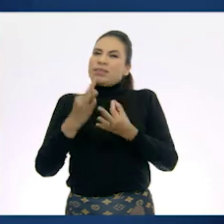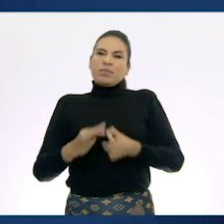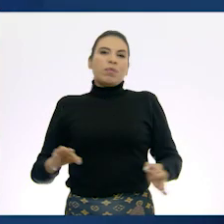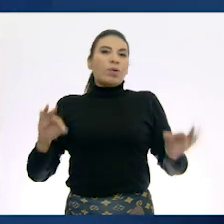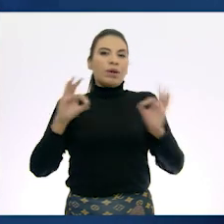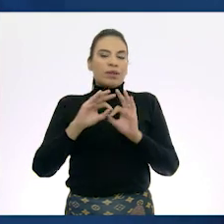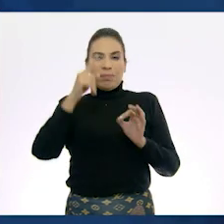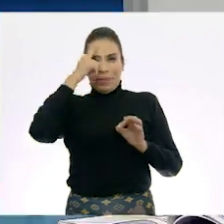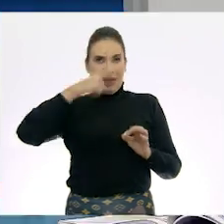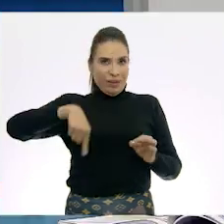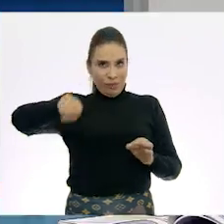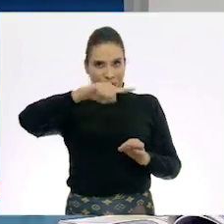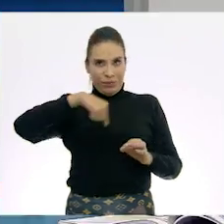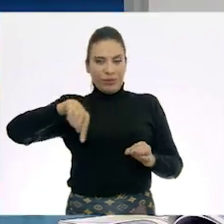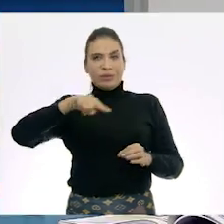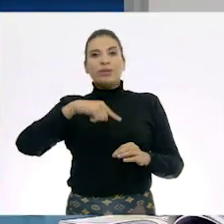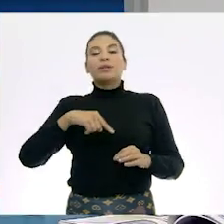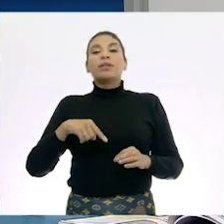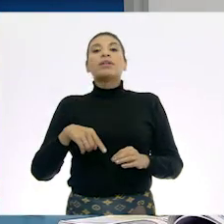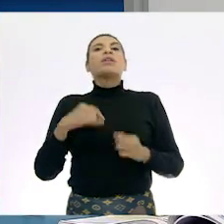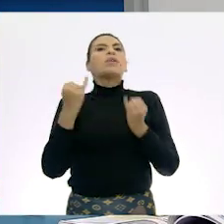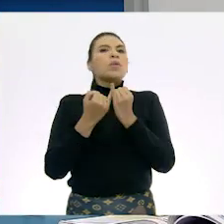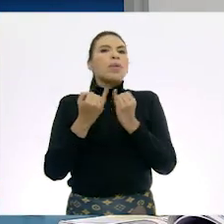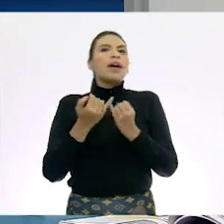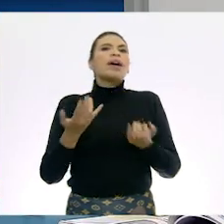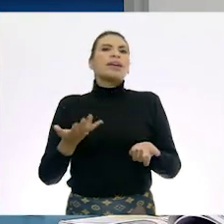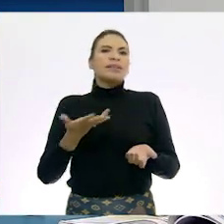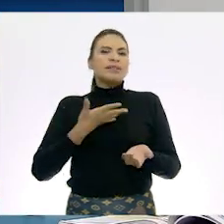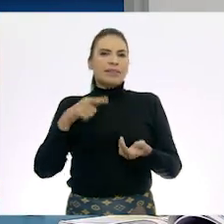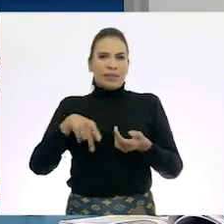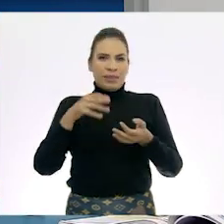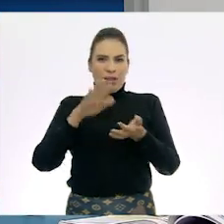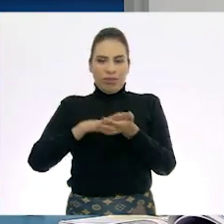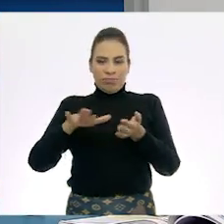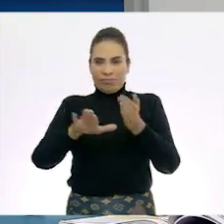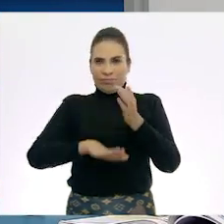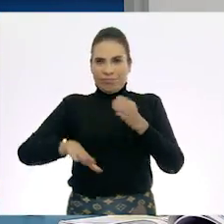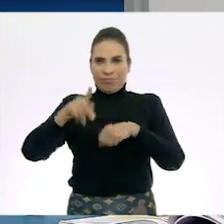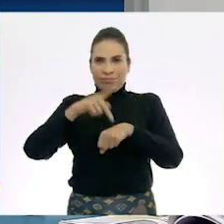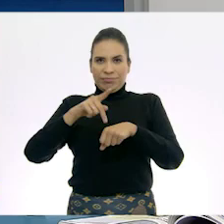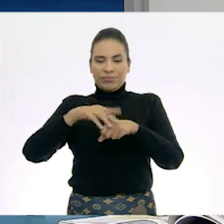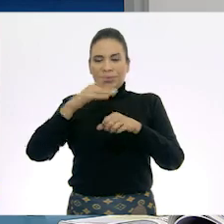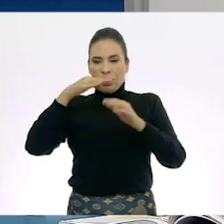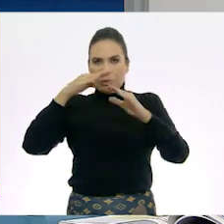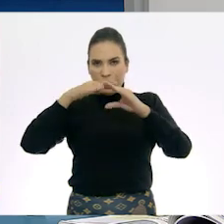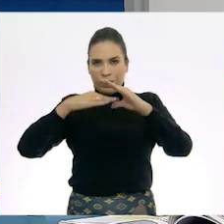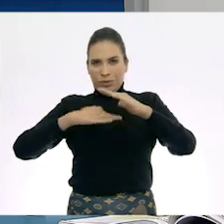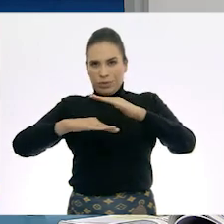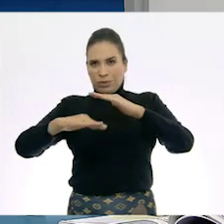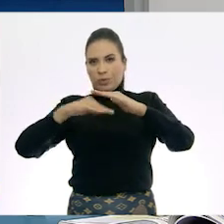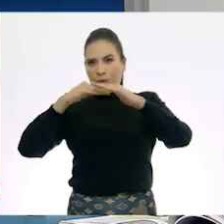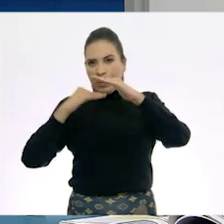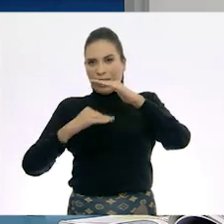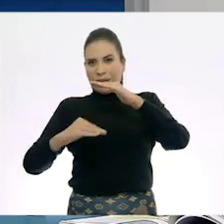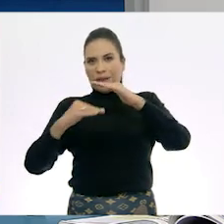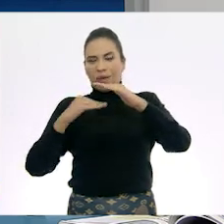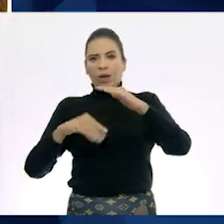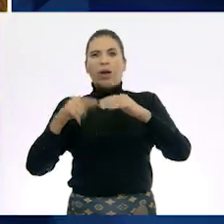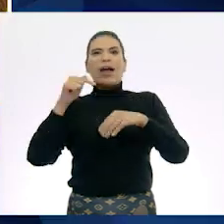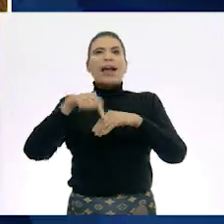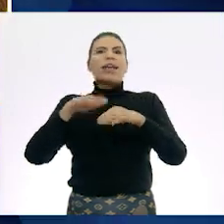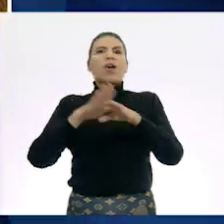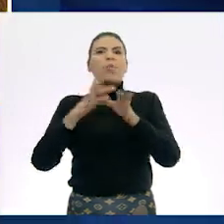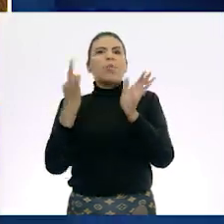para nosotros. Y vamos a tener también del suelo, en la parte del subsuelo, se van a extraer metales